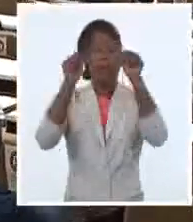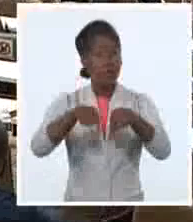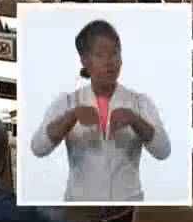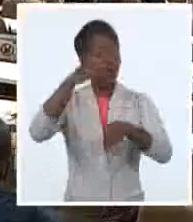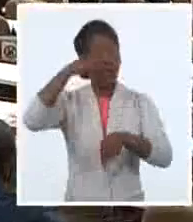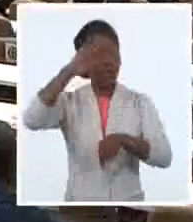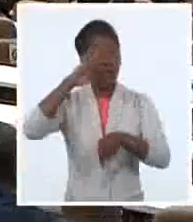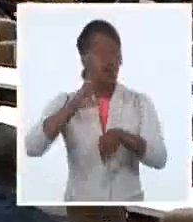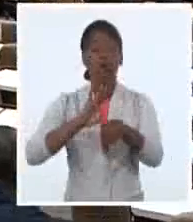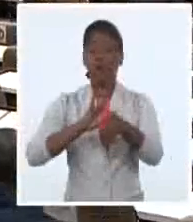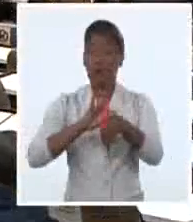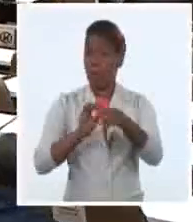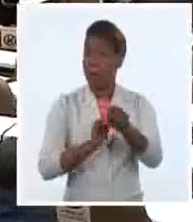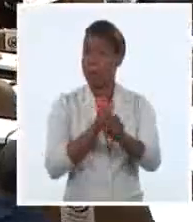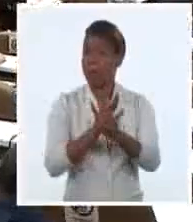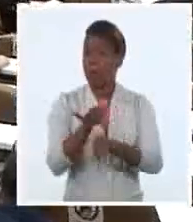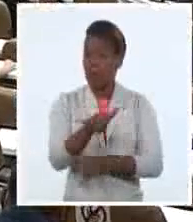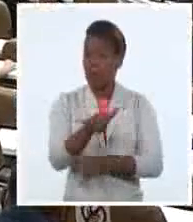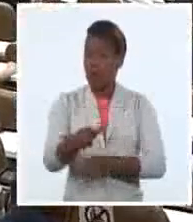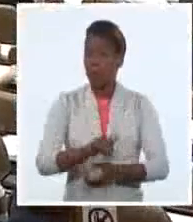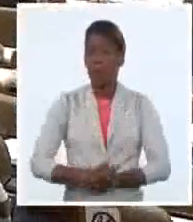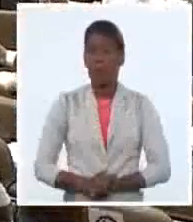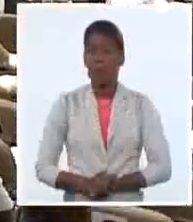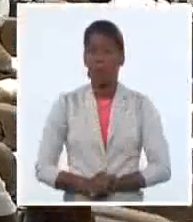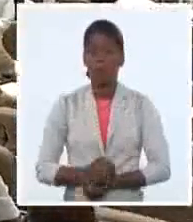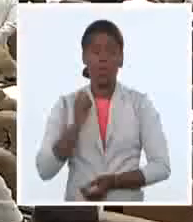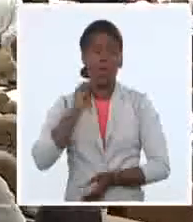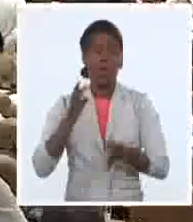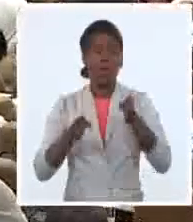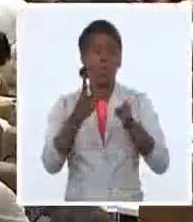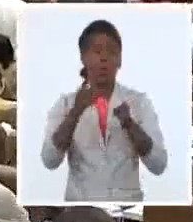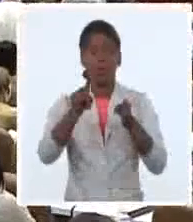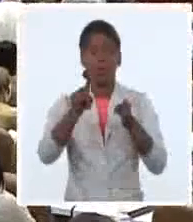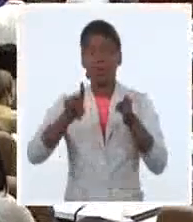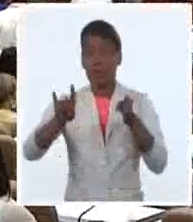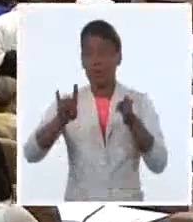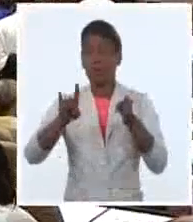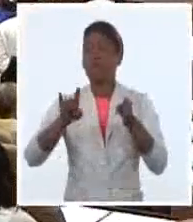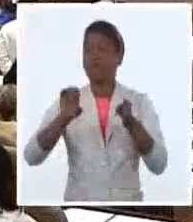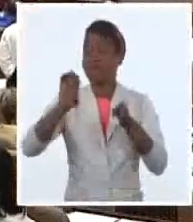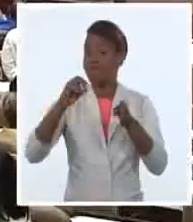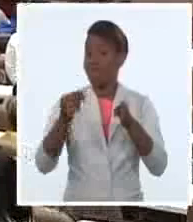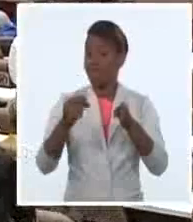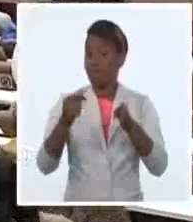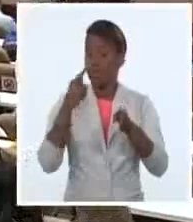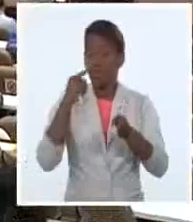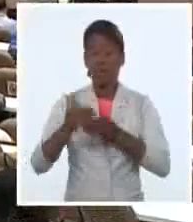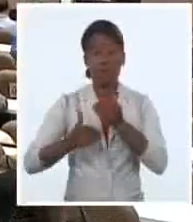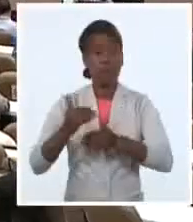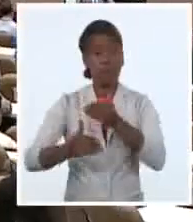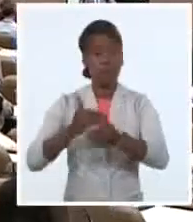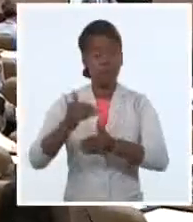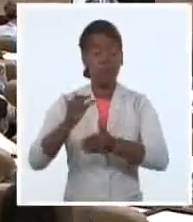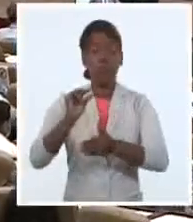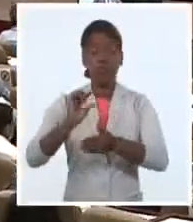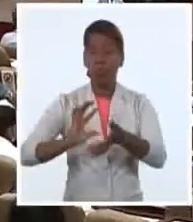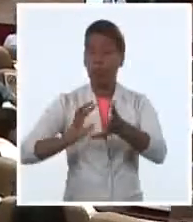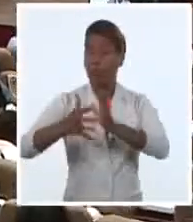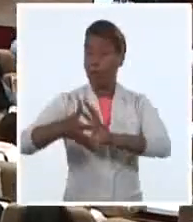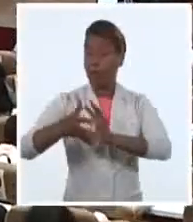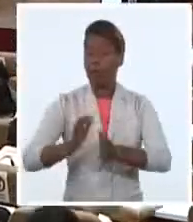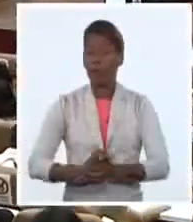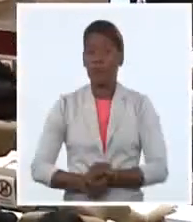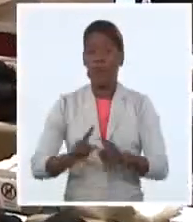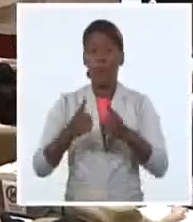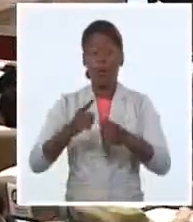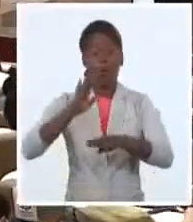Asamblea, desde 2019 la economía ha transitado por condiciones excepcionales. Los efectos combinados del recrudecimiento